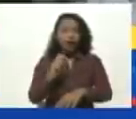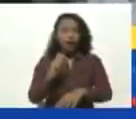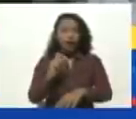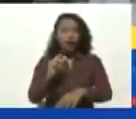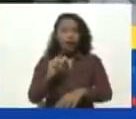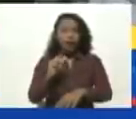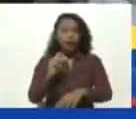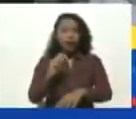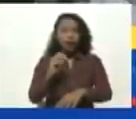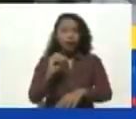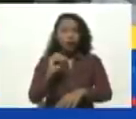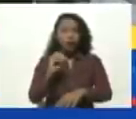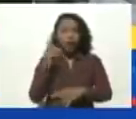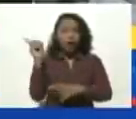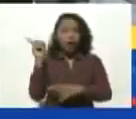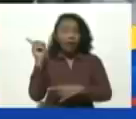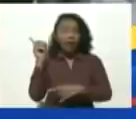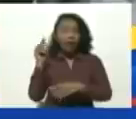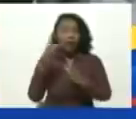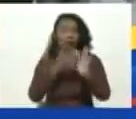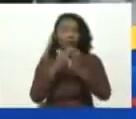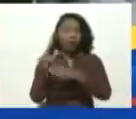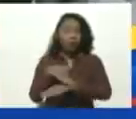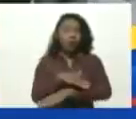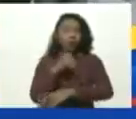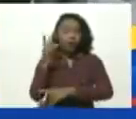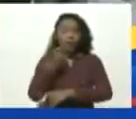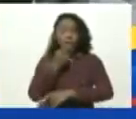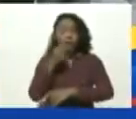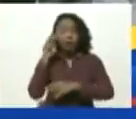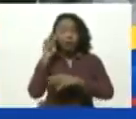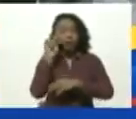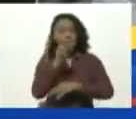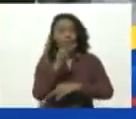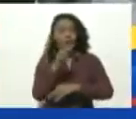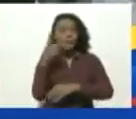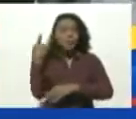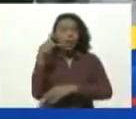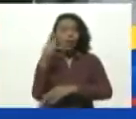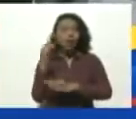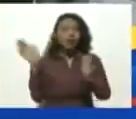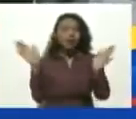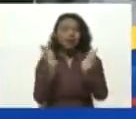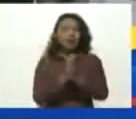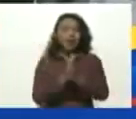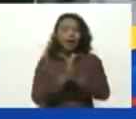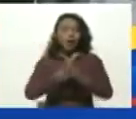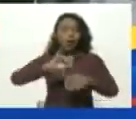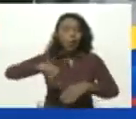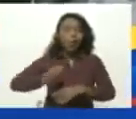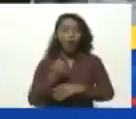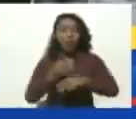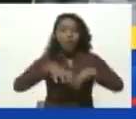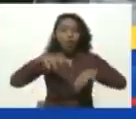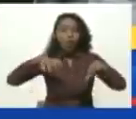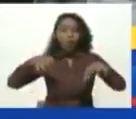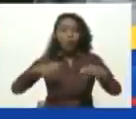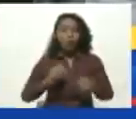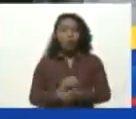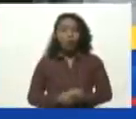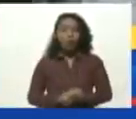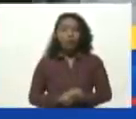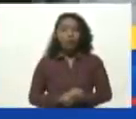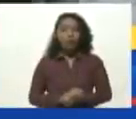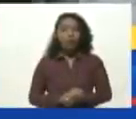Naguará, allá en la urbanización Bellavista, parroquia San Juan de los Morros. Ahí está